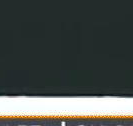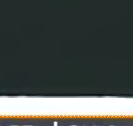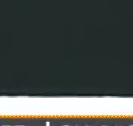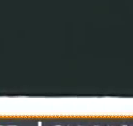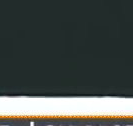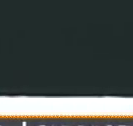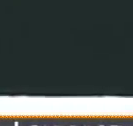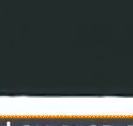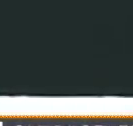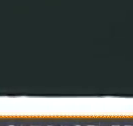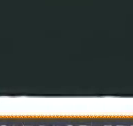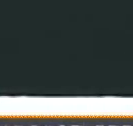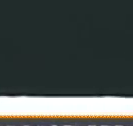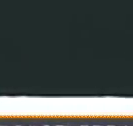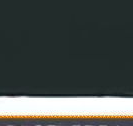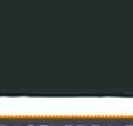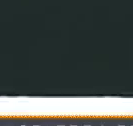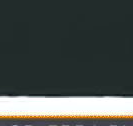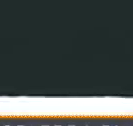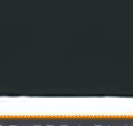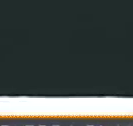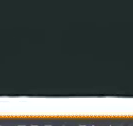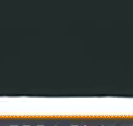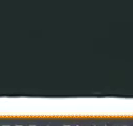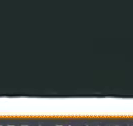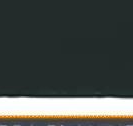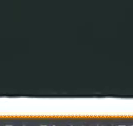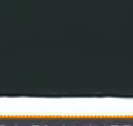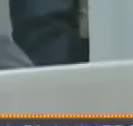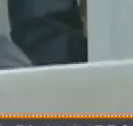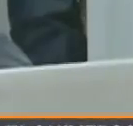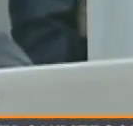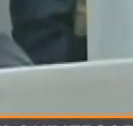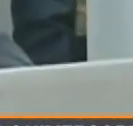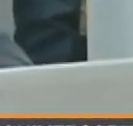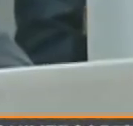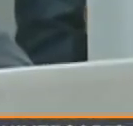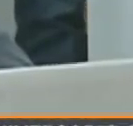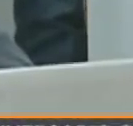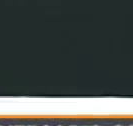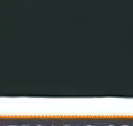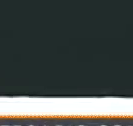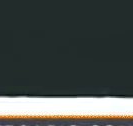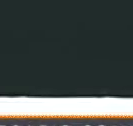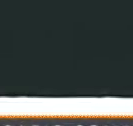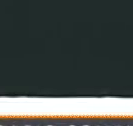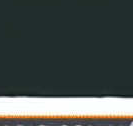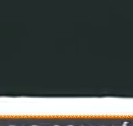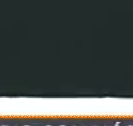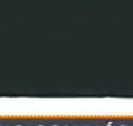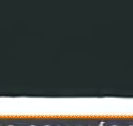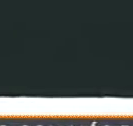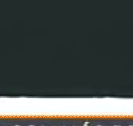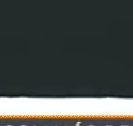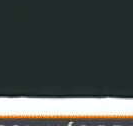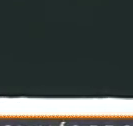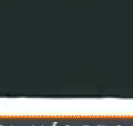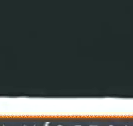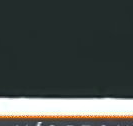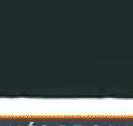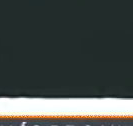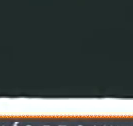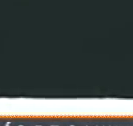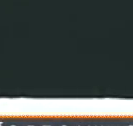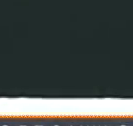Táchira, acabar con las mafias en el Táchira, Poder Popular, Unión Cívico